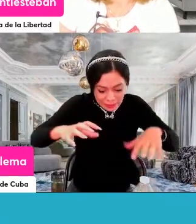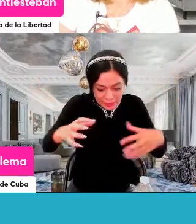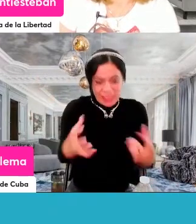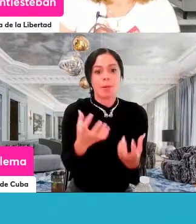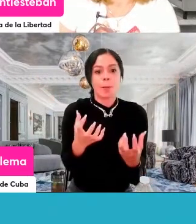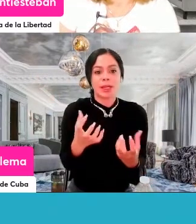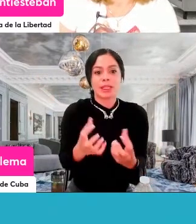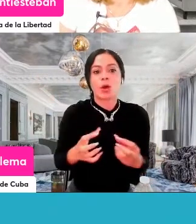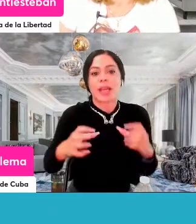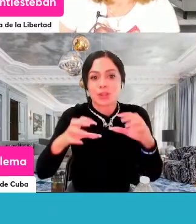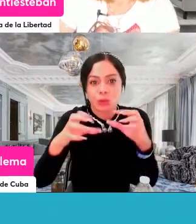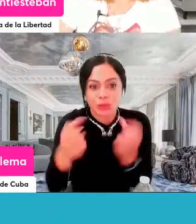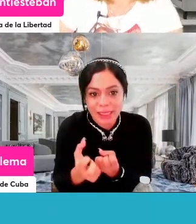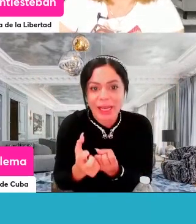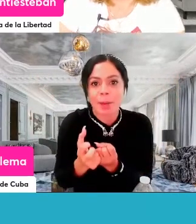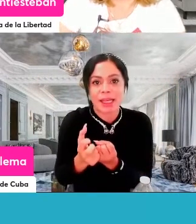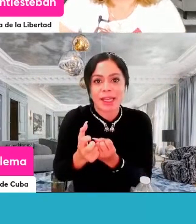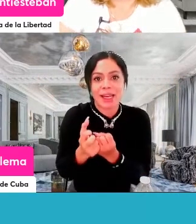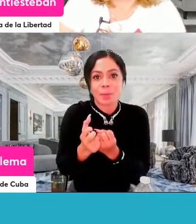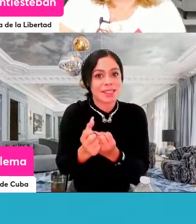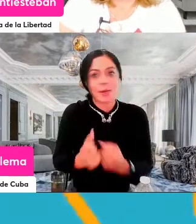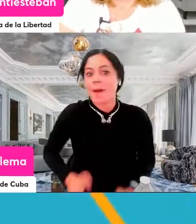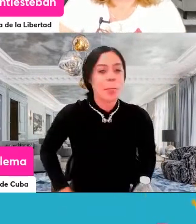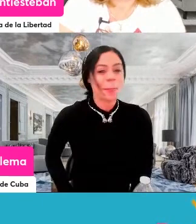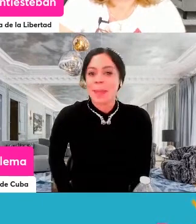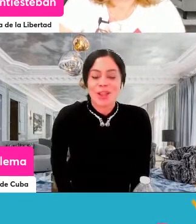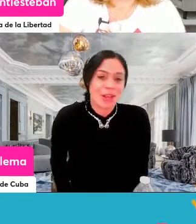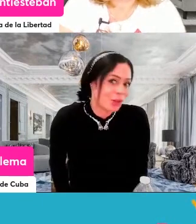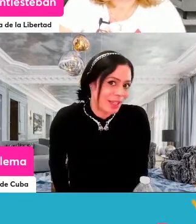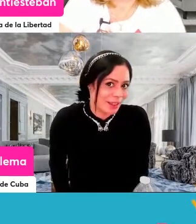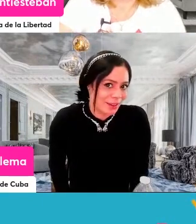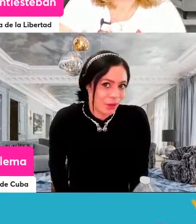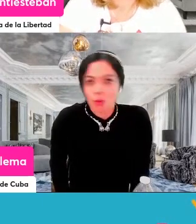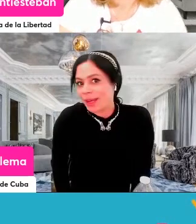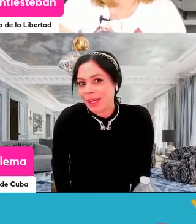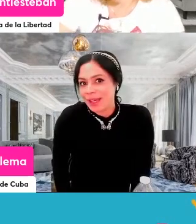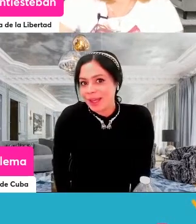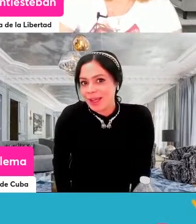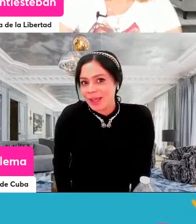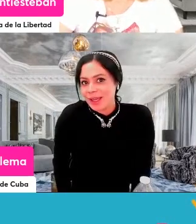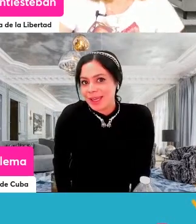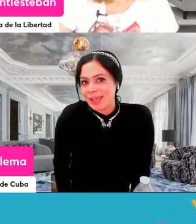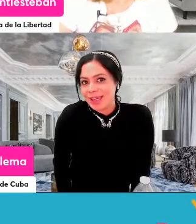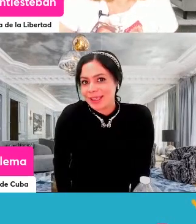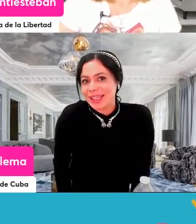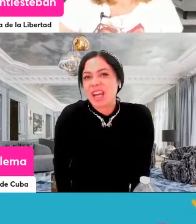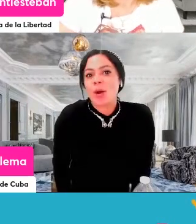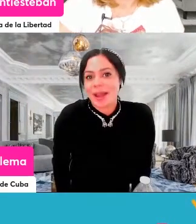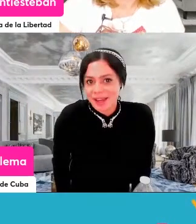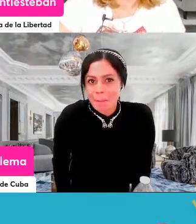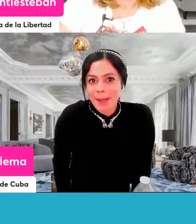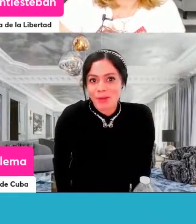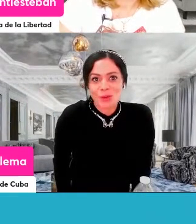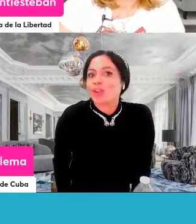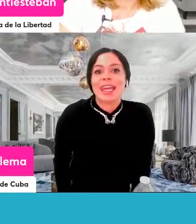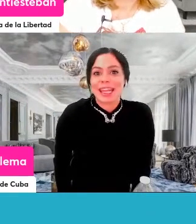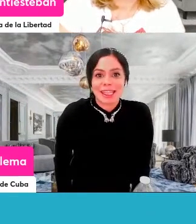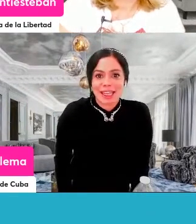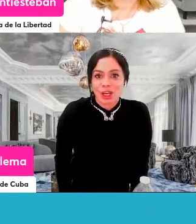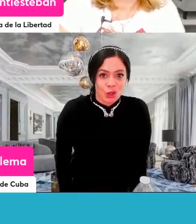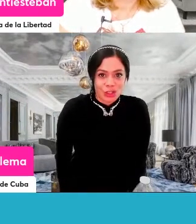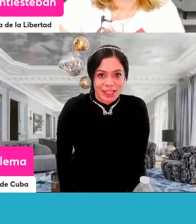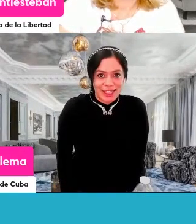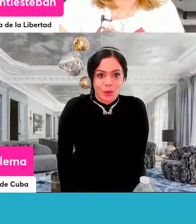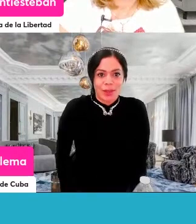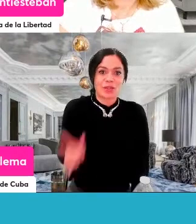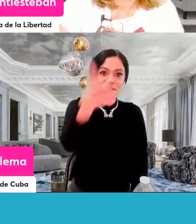Todo su clientelismo político que sostiene la maquinaria represiva, ellos ya no tienen con qué tenerlos ahí en las manos. No tienen